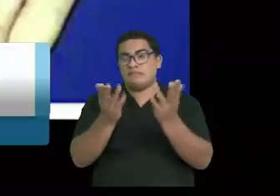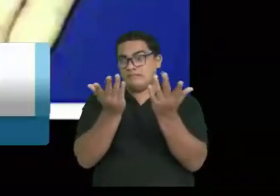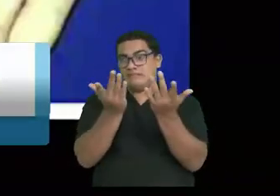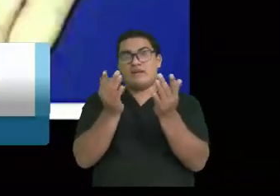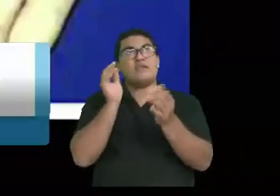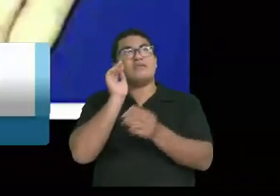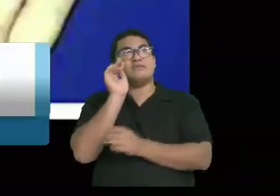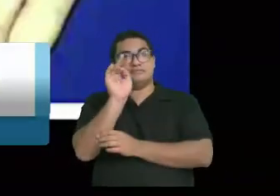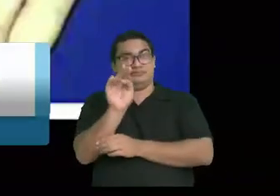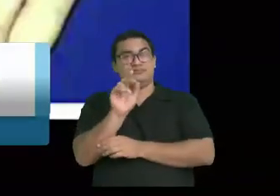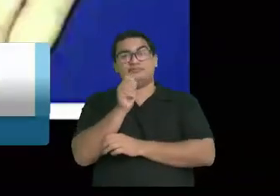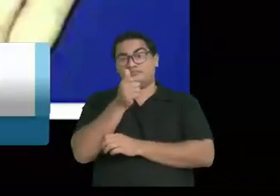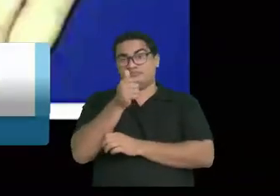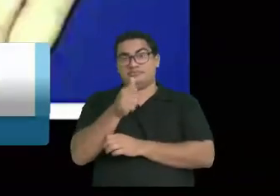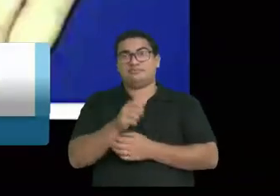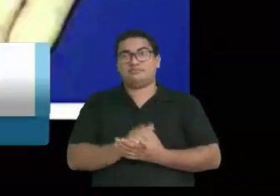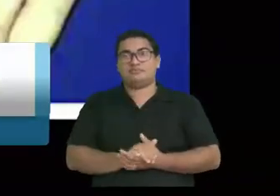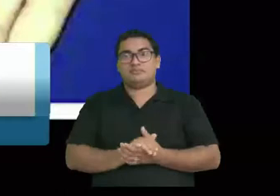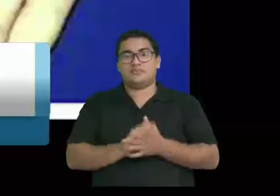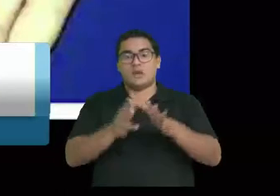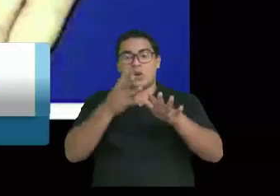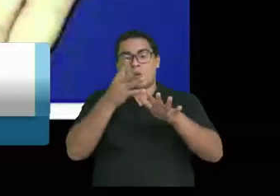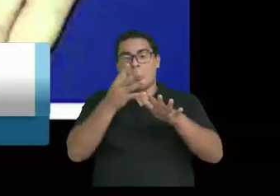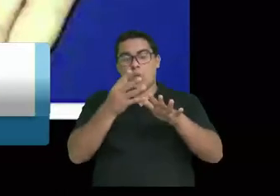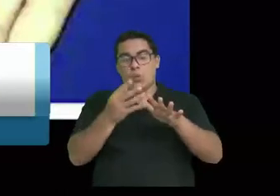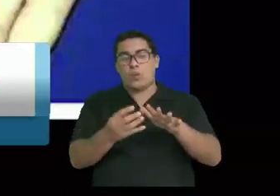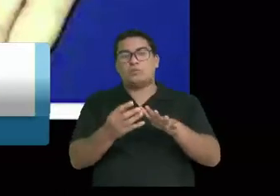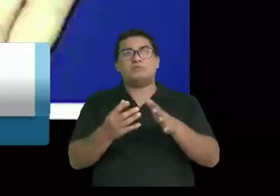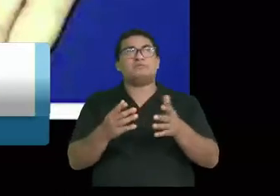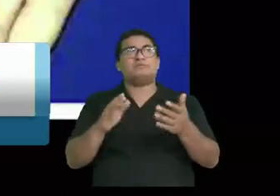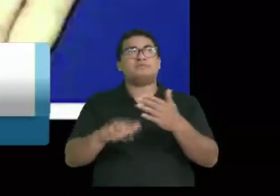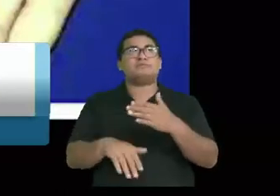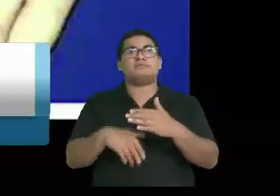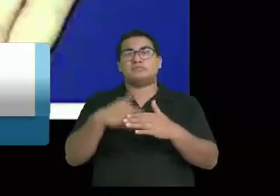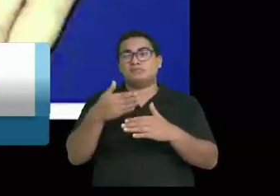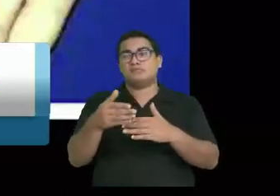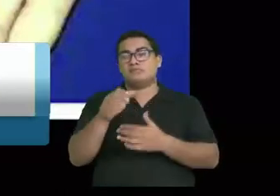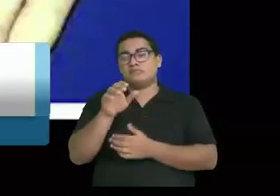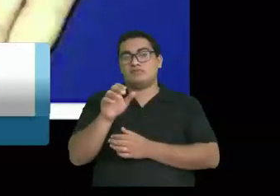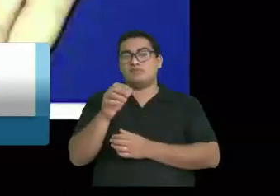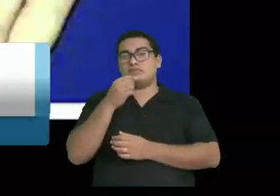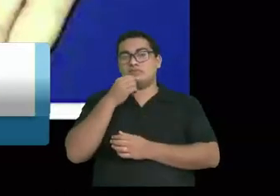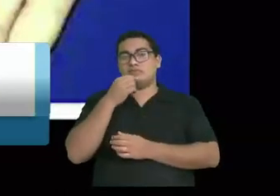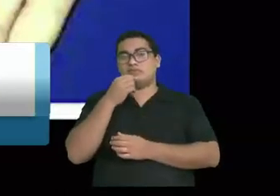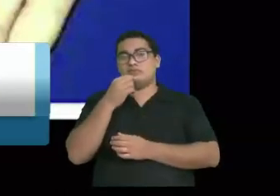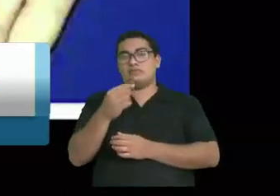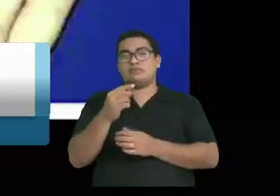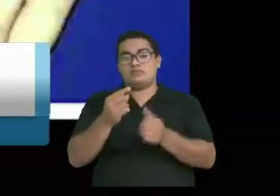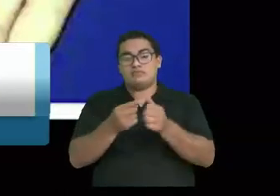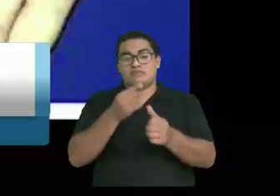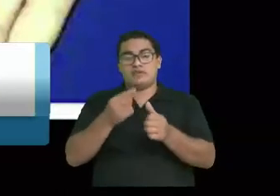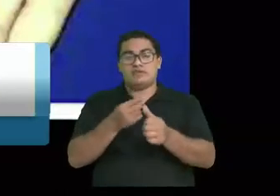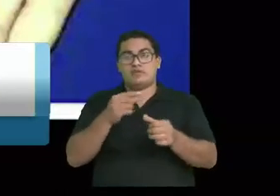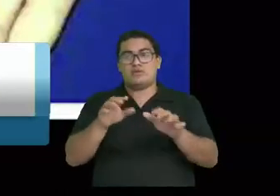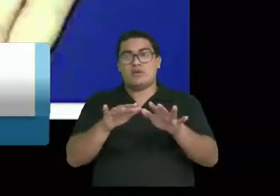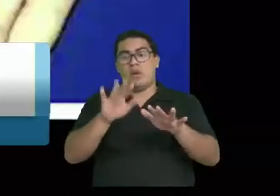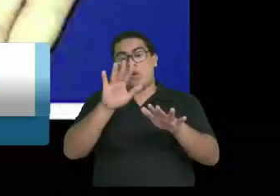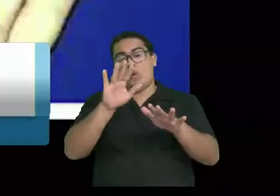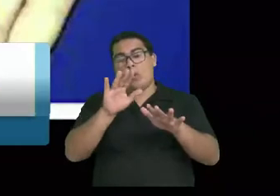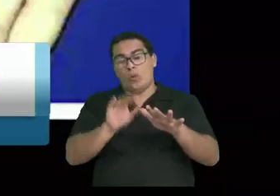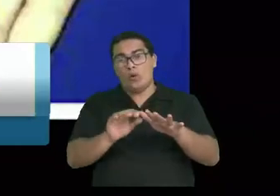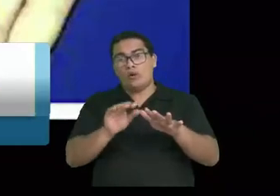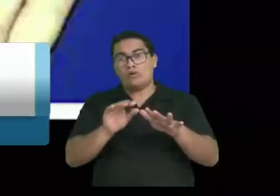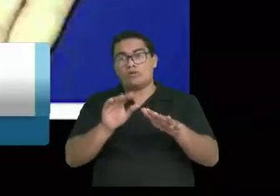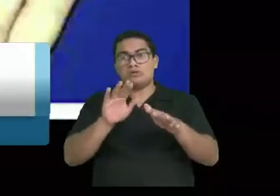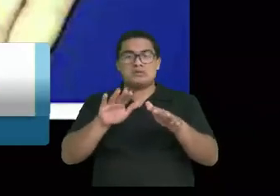se observa ahí, correcto, palidez. Luego palidez cianosis, mezclada con rubor. Primero es la palidez, luego se